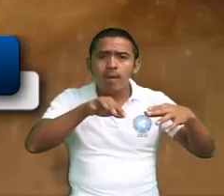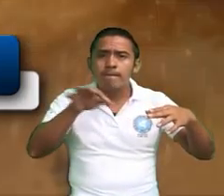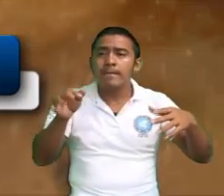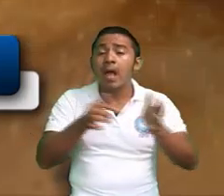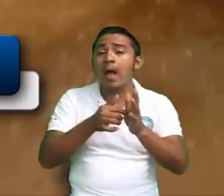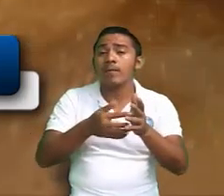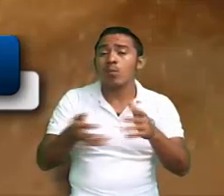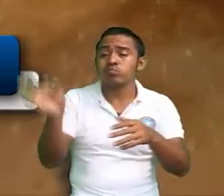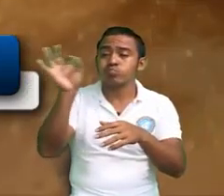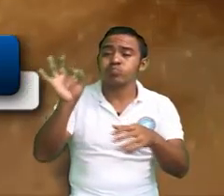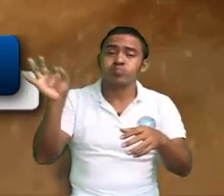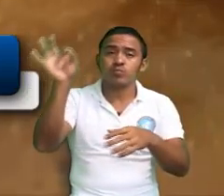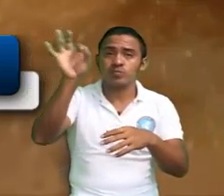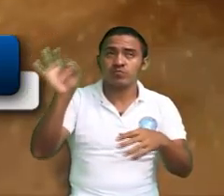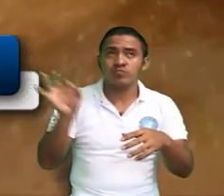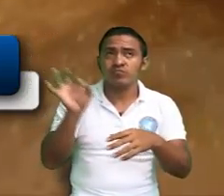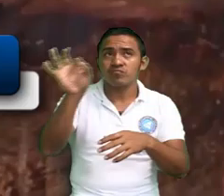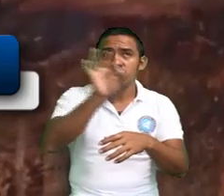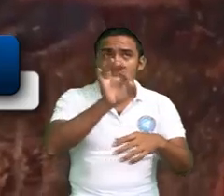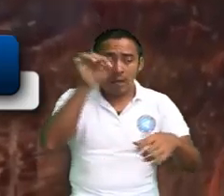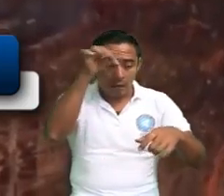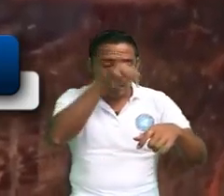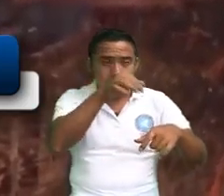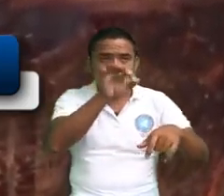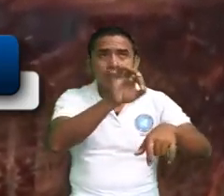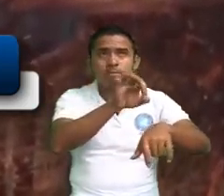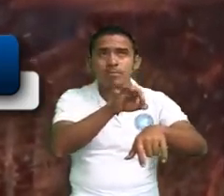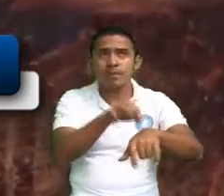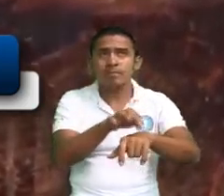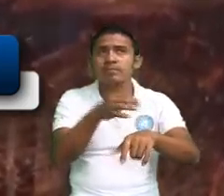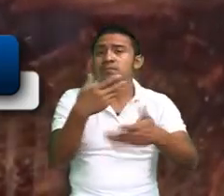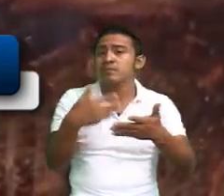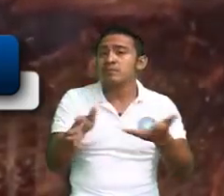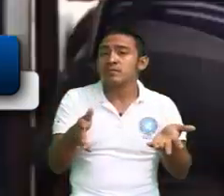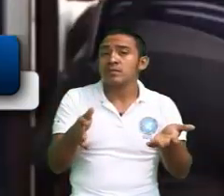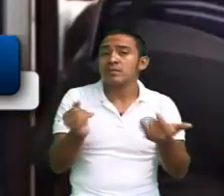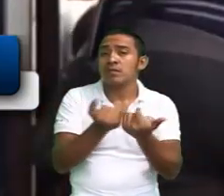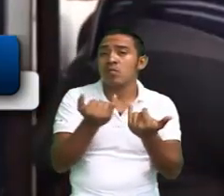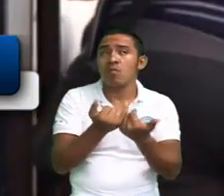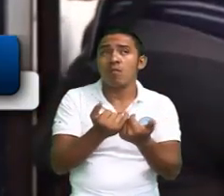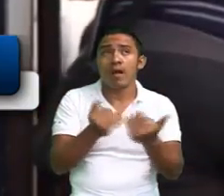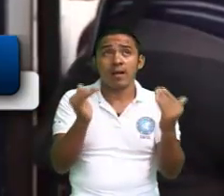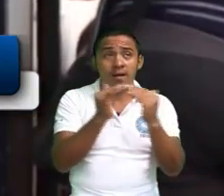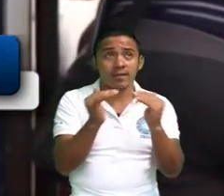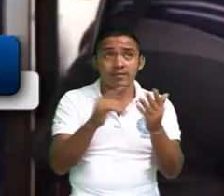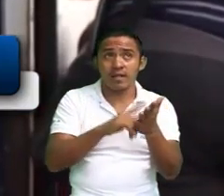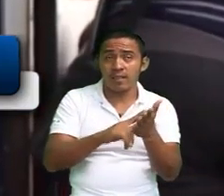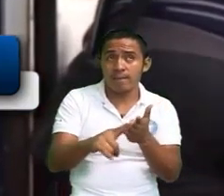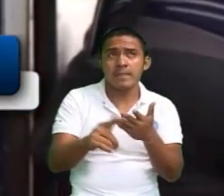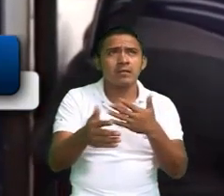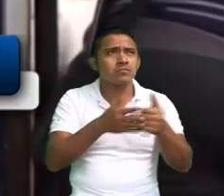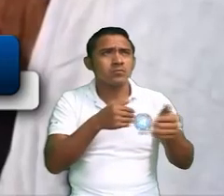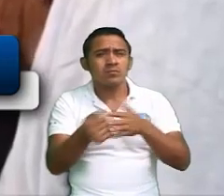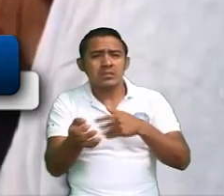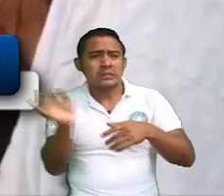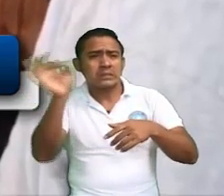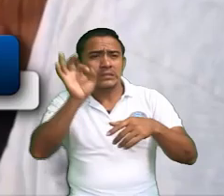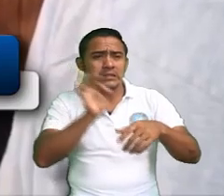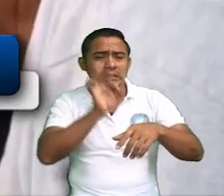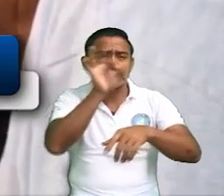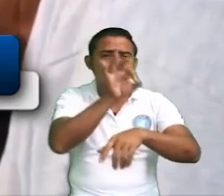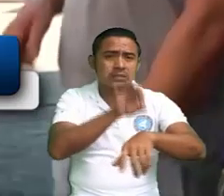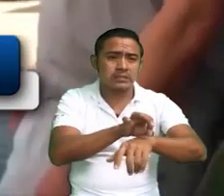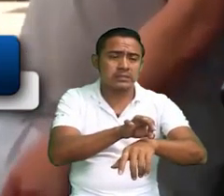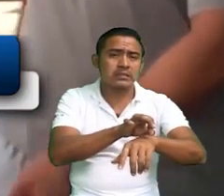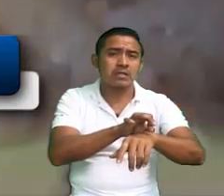moscas en los alimentos. Claro. Las moscas existen hasta en la casa más limpia, lamentablemente, porque quizás el vecino